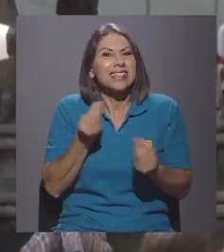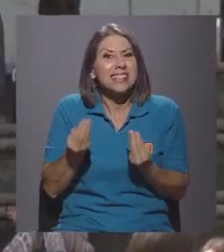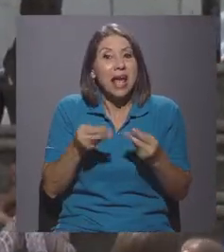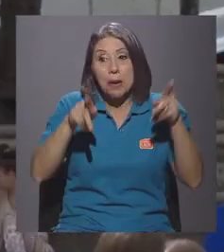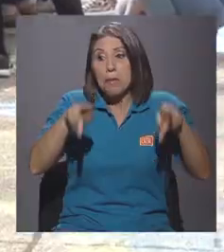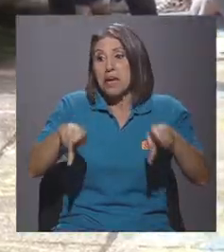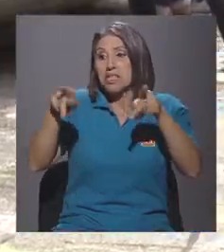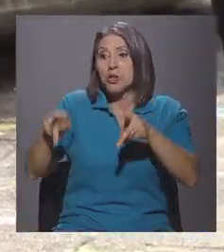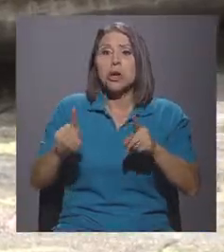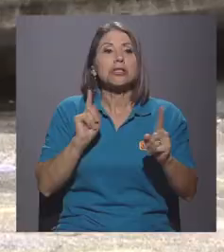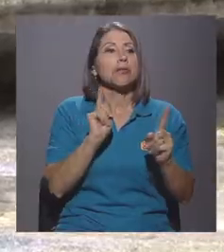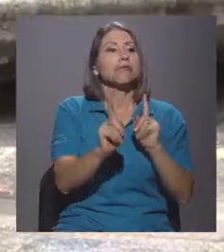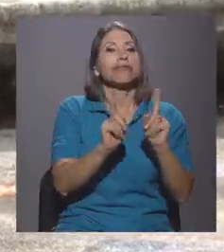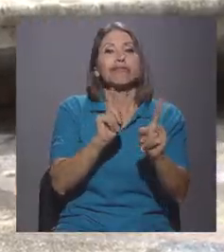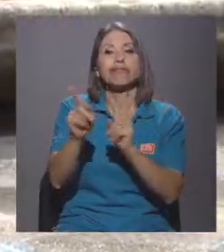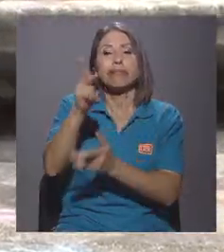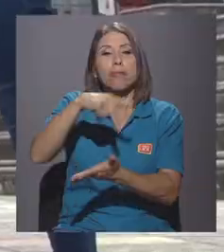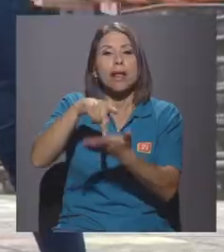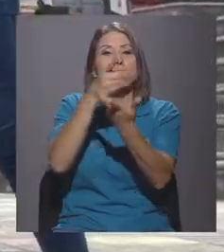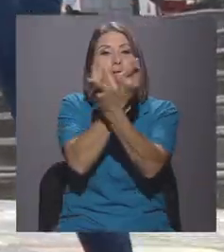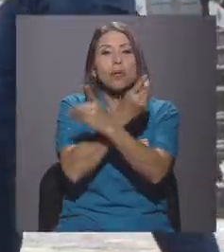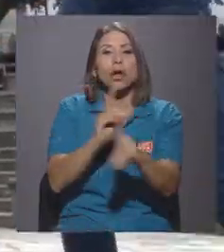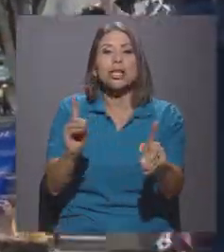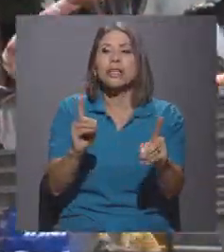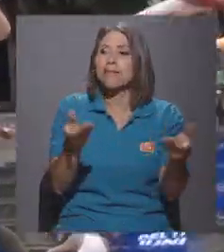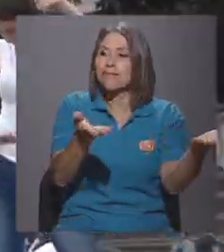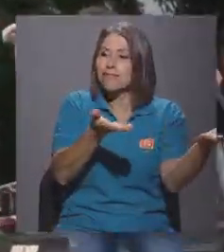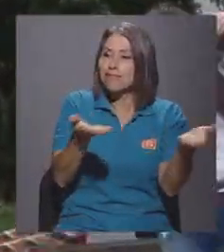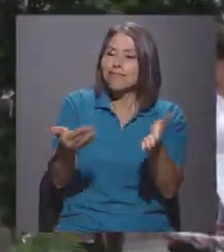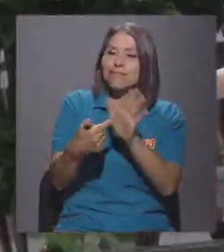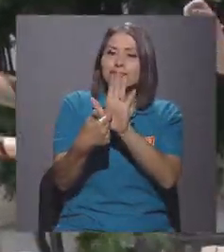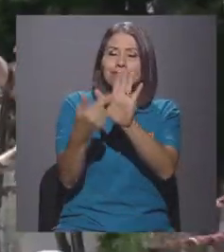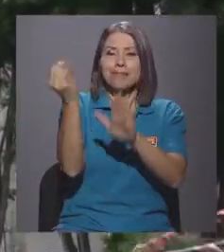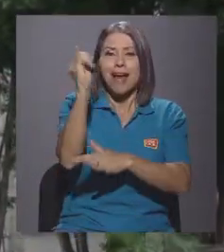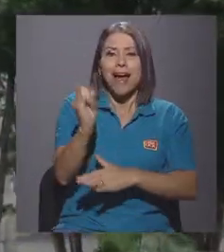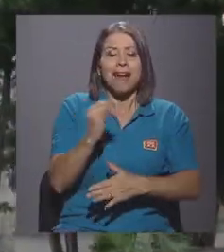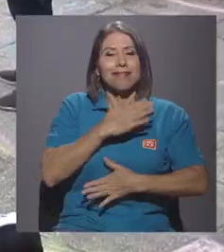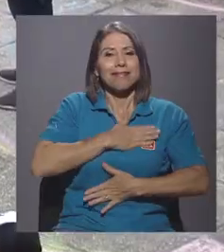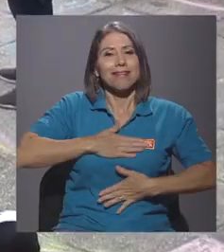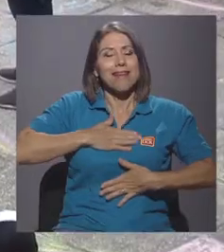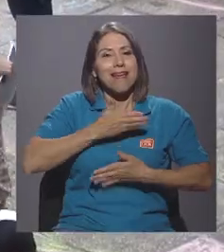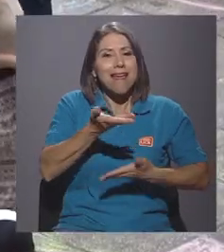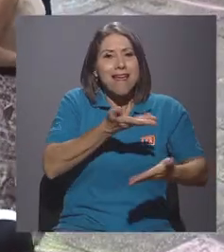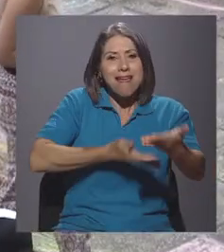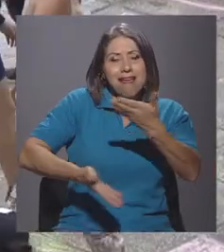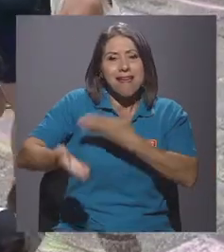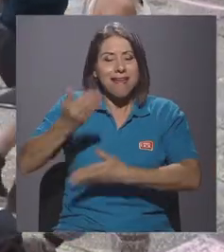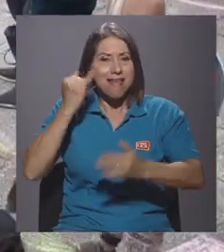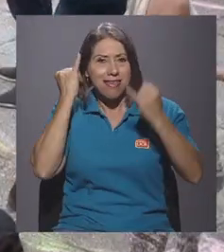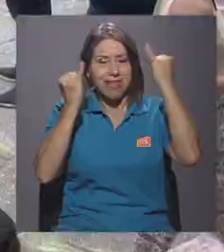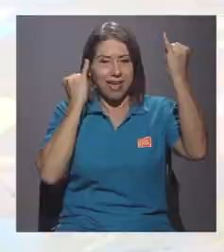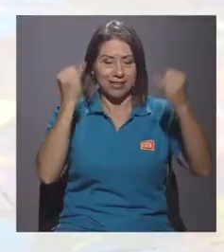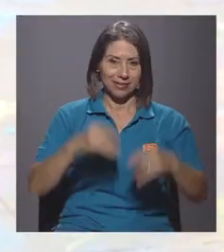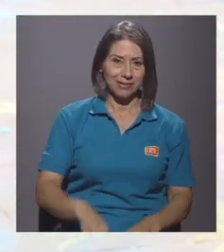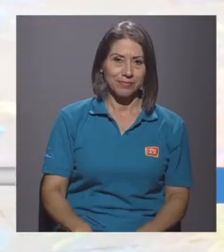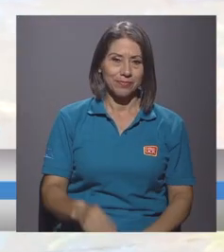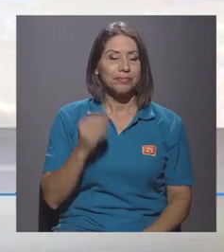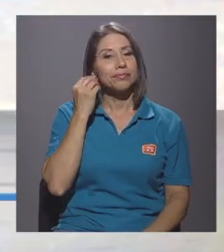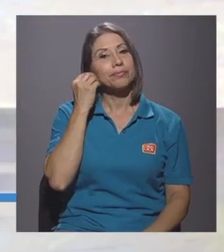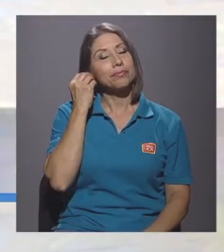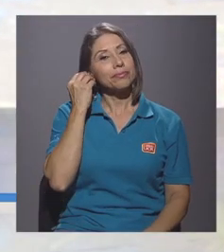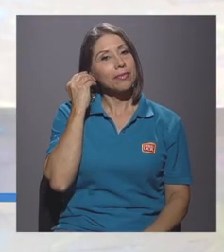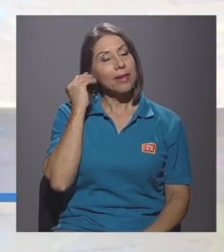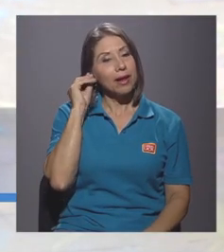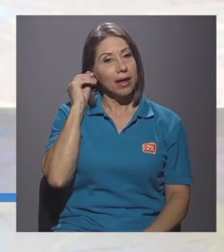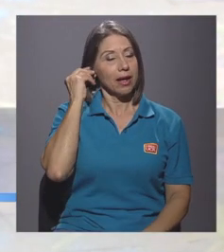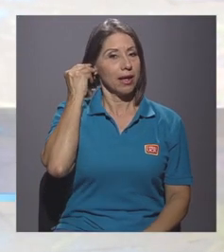la Plaza de la Democracia un espacio para el arte, la diversión y el intercambio de ideas. Aparte de la investigación y